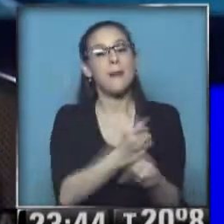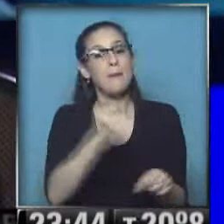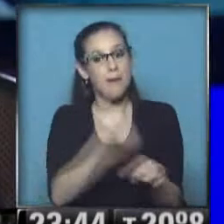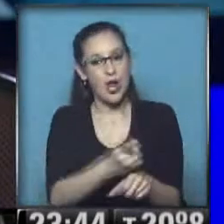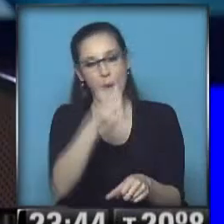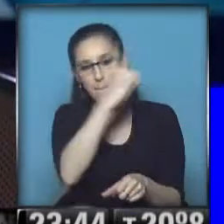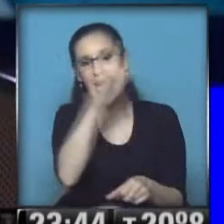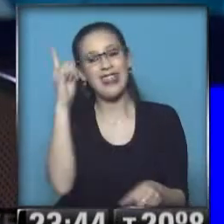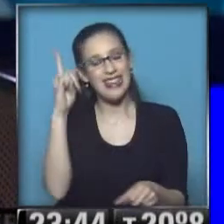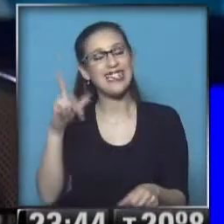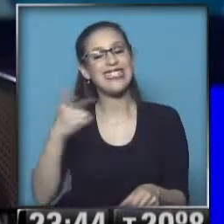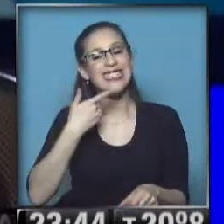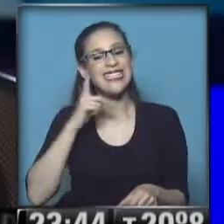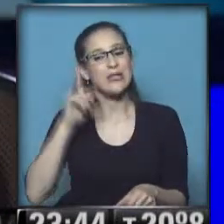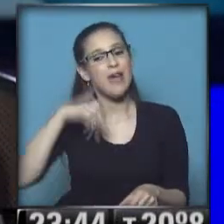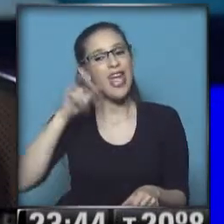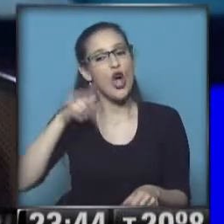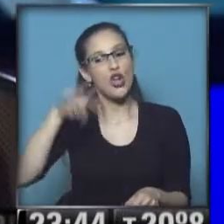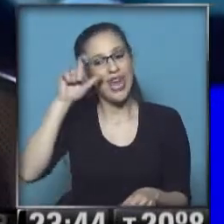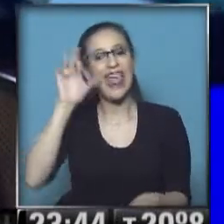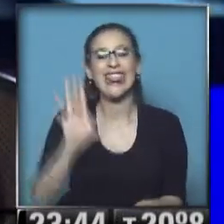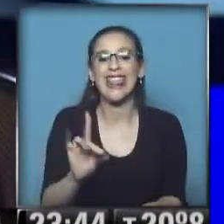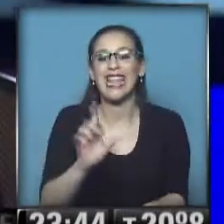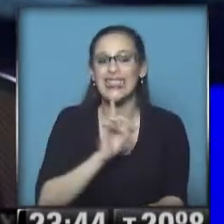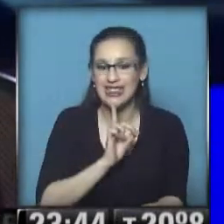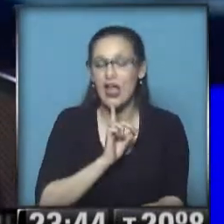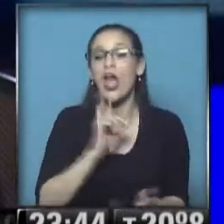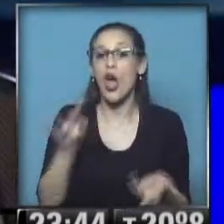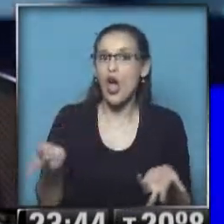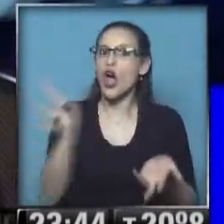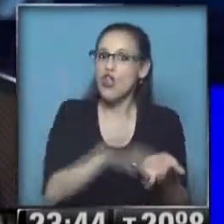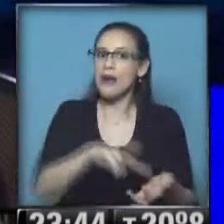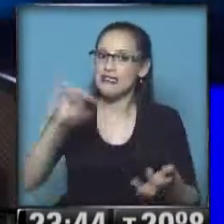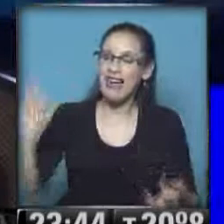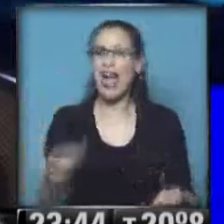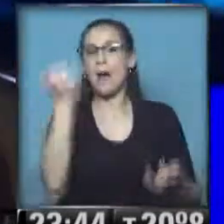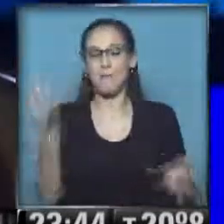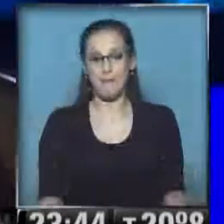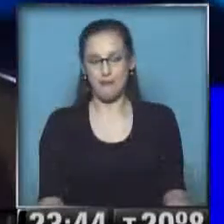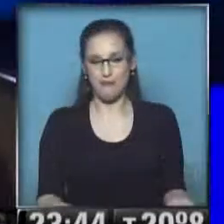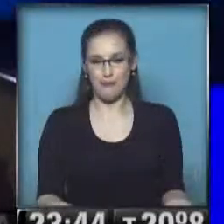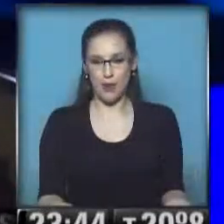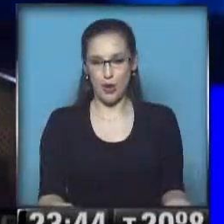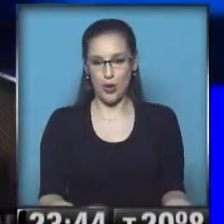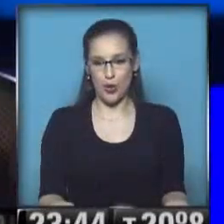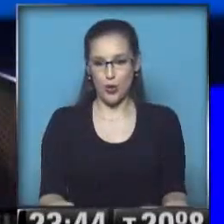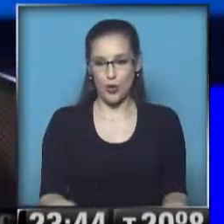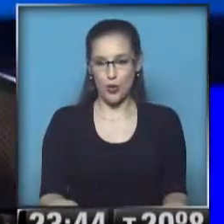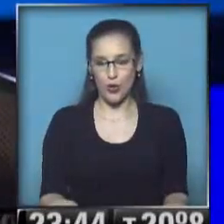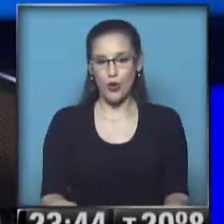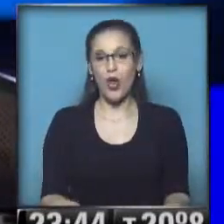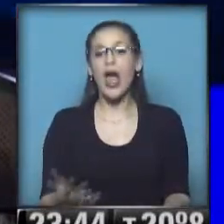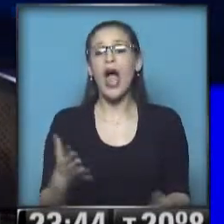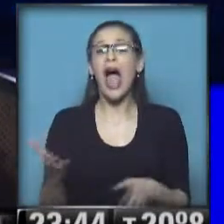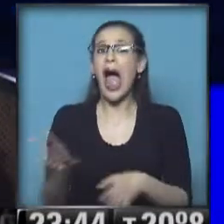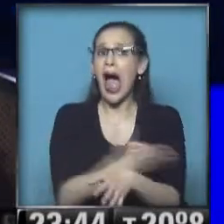Cholo Simeone. Otra vez el técnico argentino consiguió sacar campeón a este conjunto colchonero que cuando llegó estaba a 4 puntos nada más del descenso